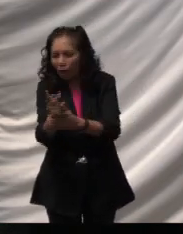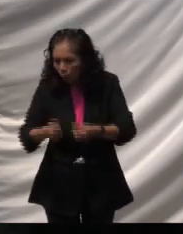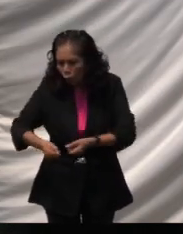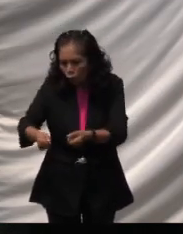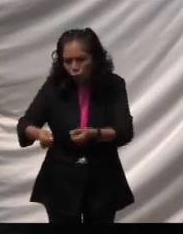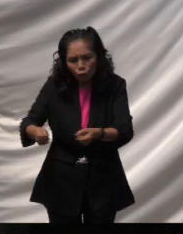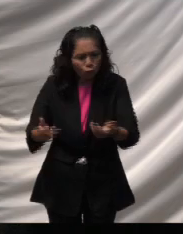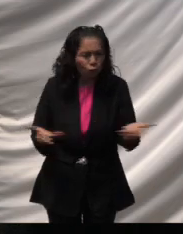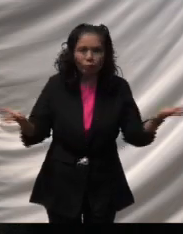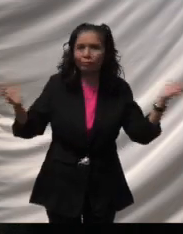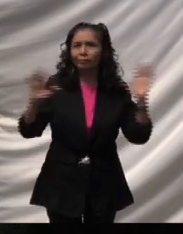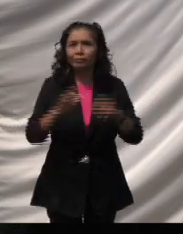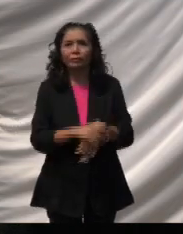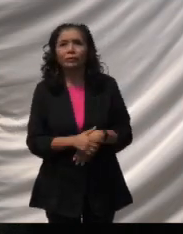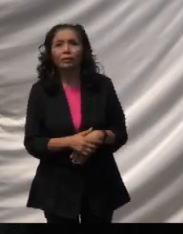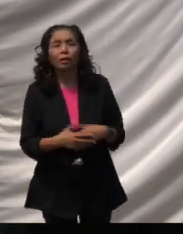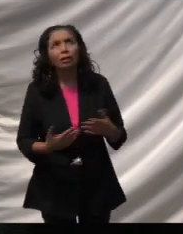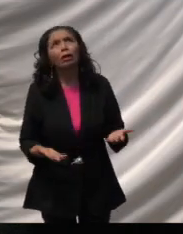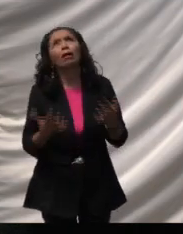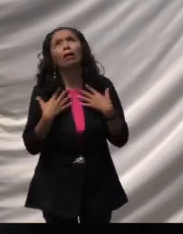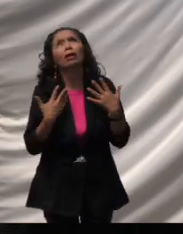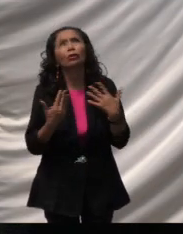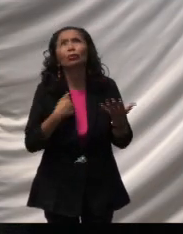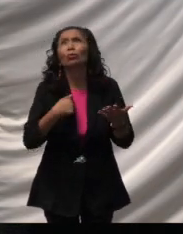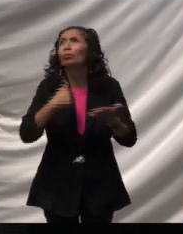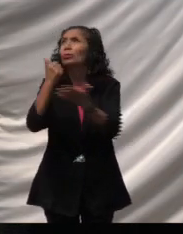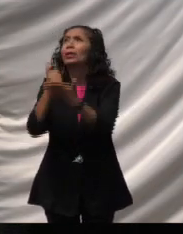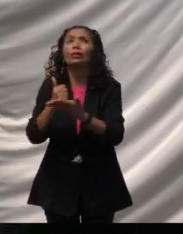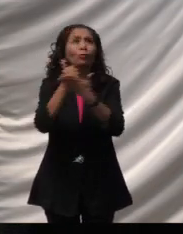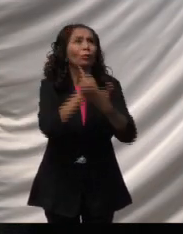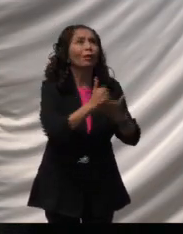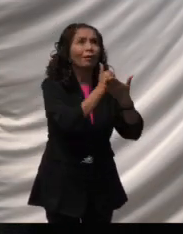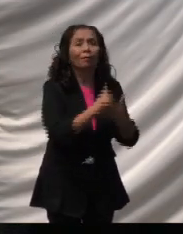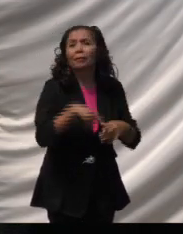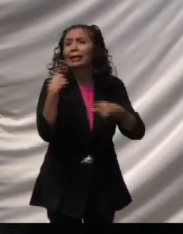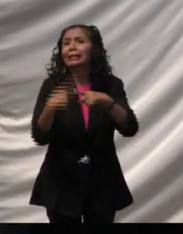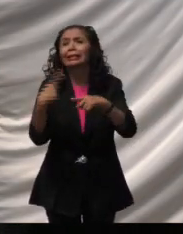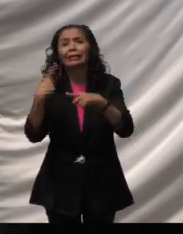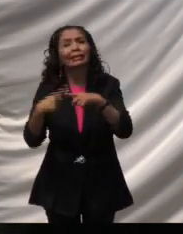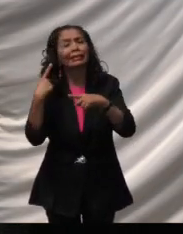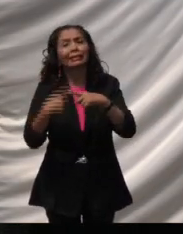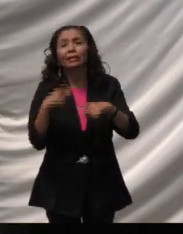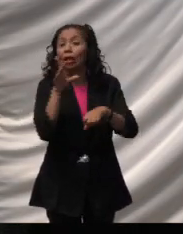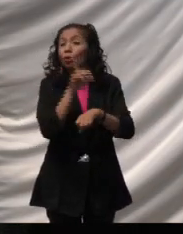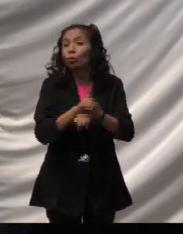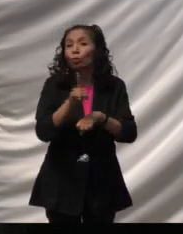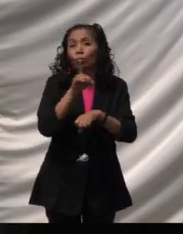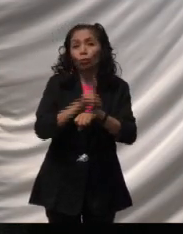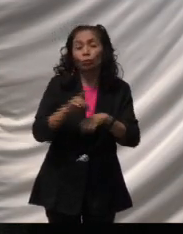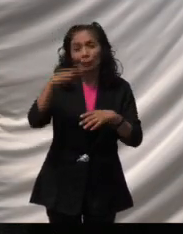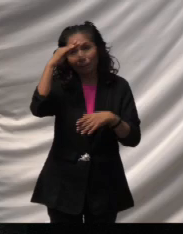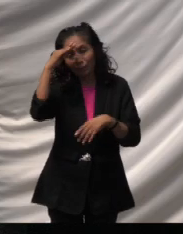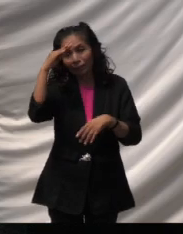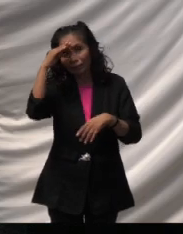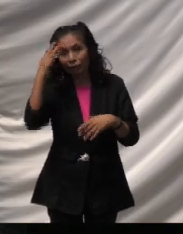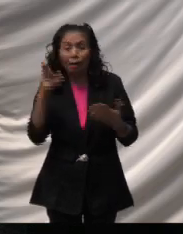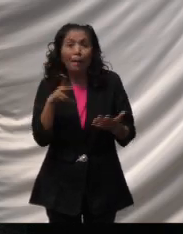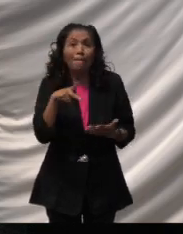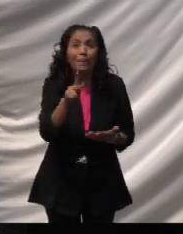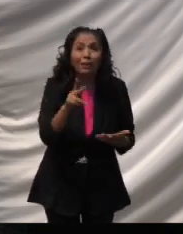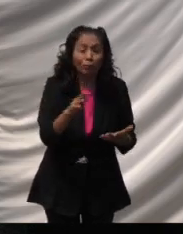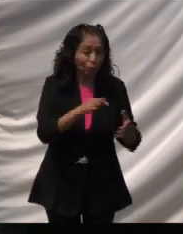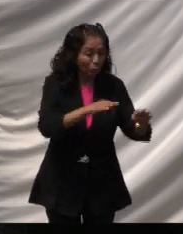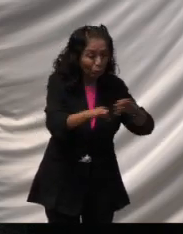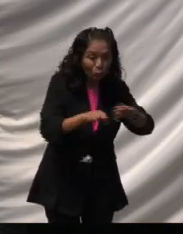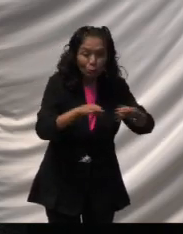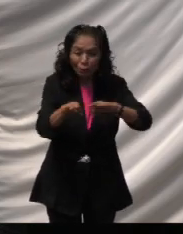otras cosas. ¿Cómo desearía que alguien me ayudara?, exclamaba todos los días. Y si no fuera lo peor, al trabajar